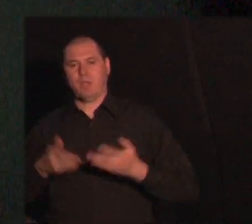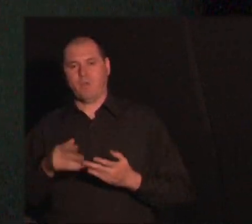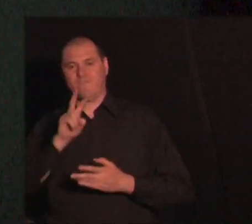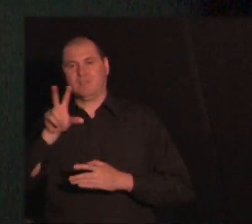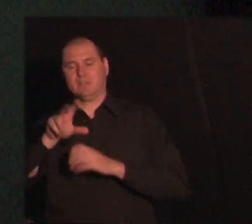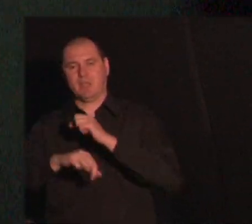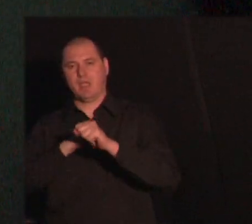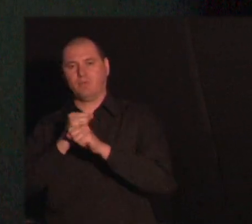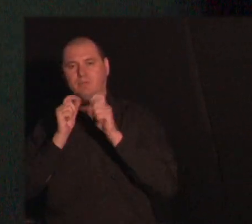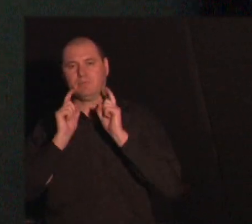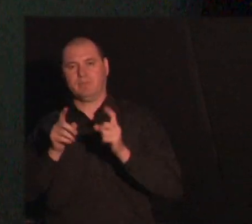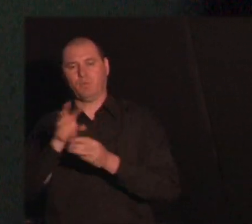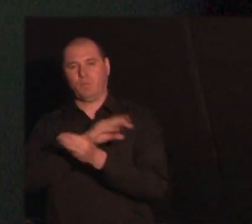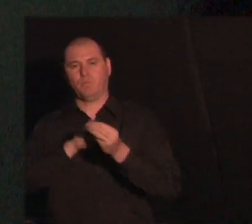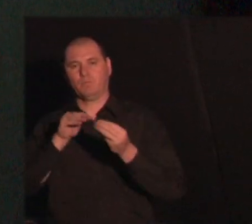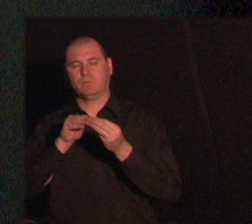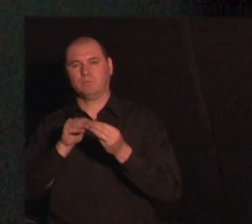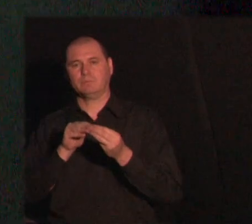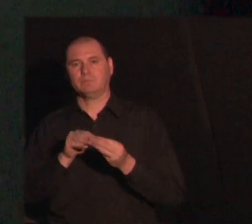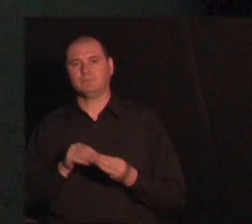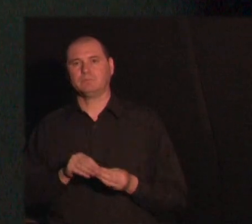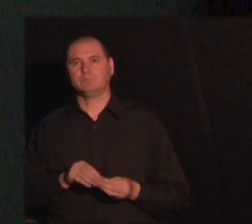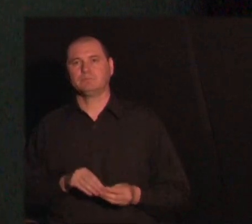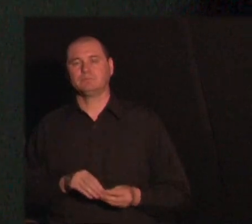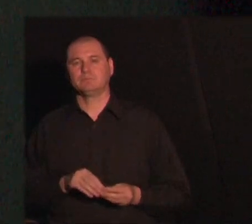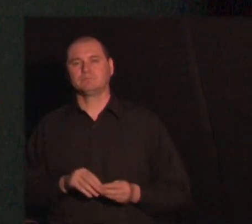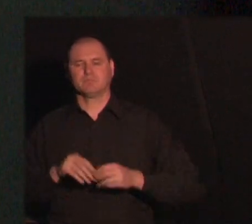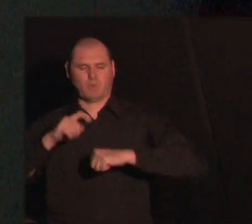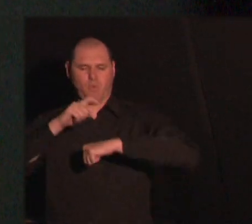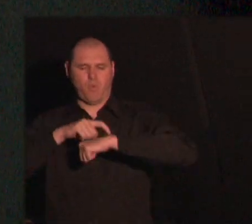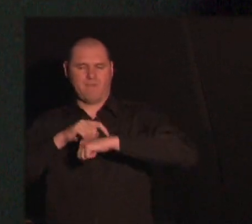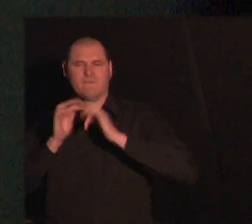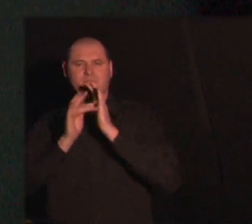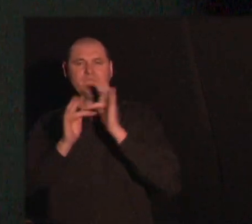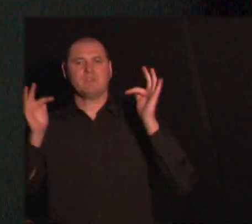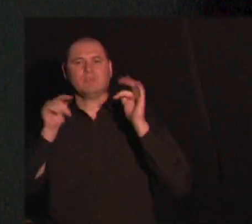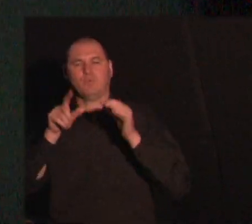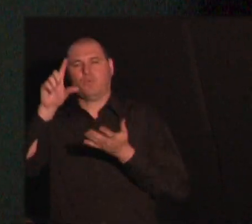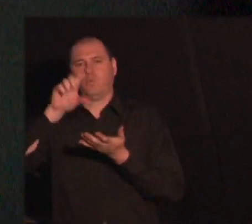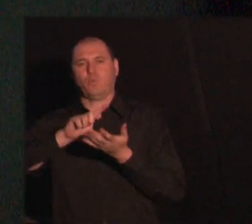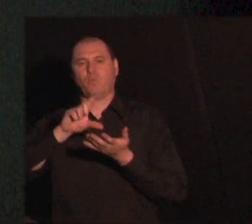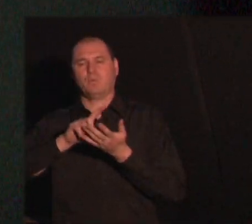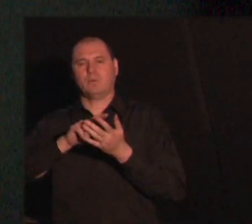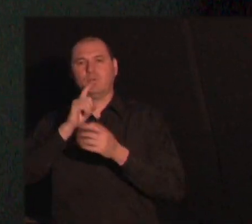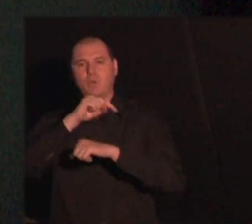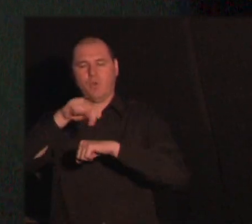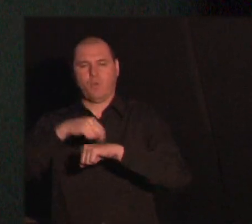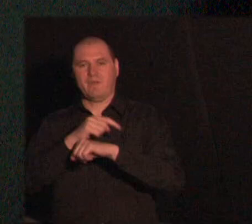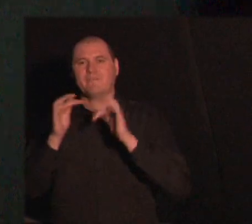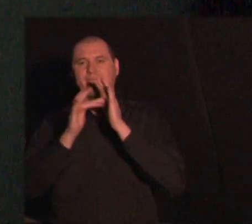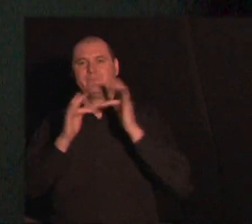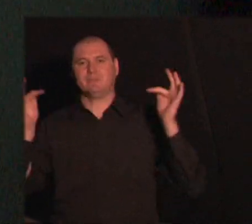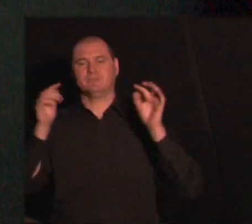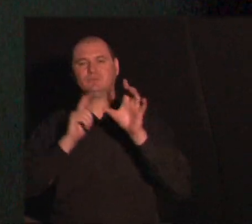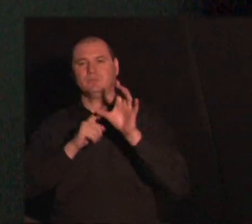23 años también en mi comunidad. La hora feliz fue un lugar, literalmente una hora feliz, que